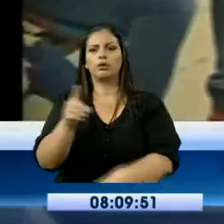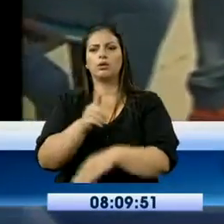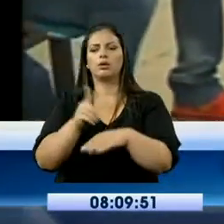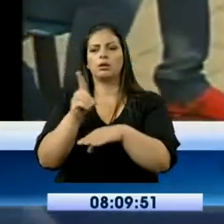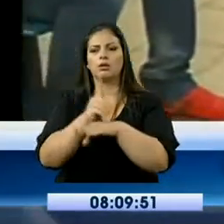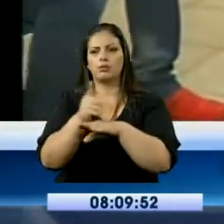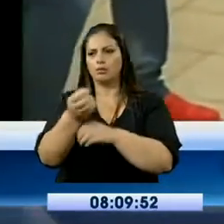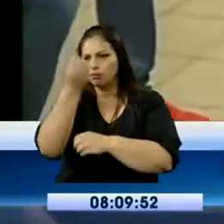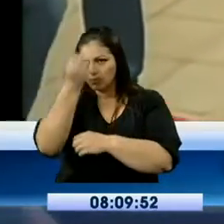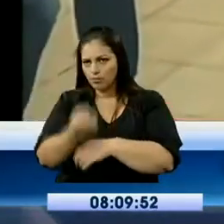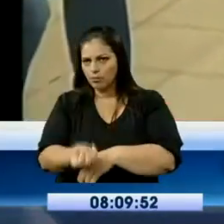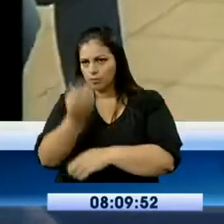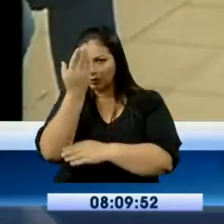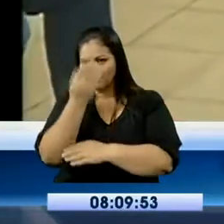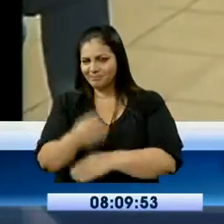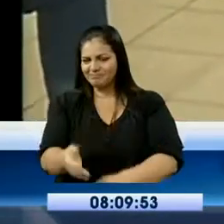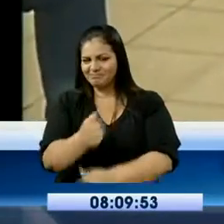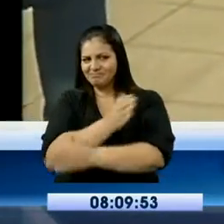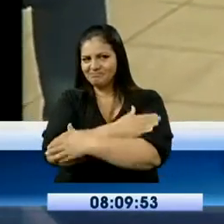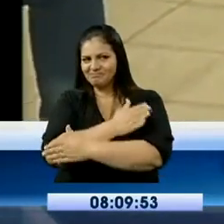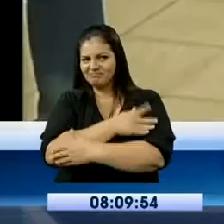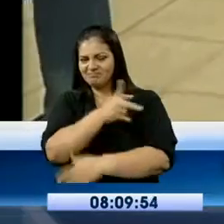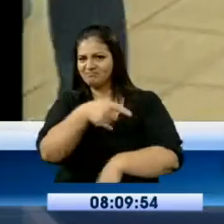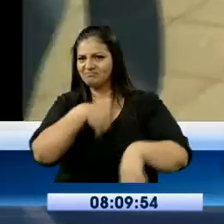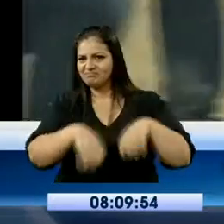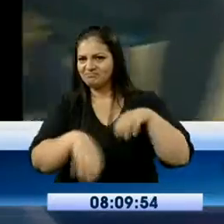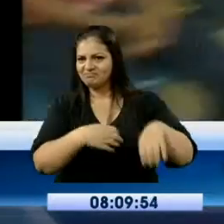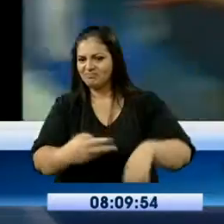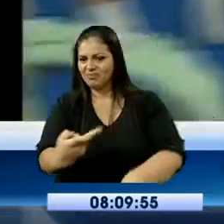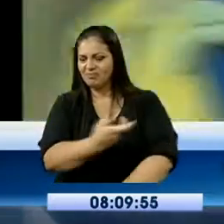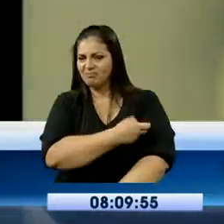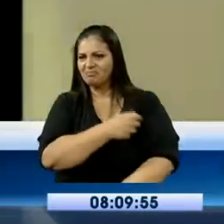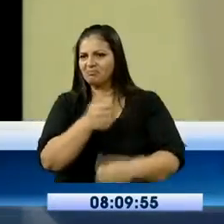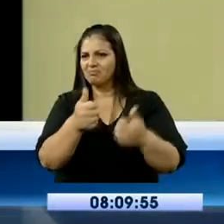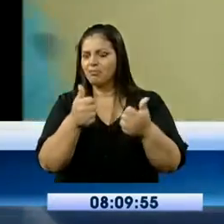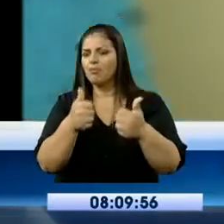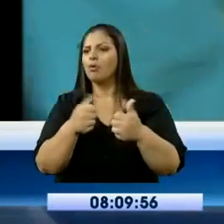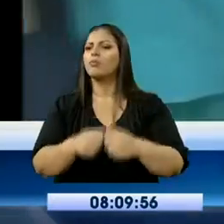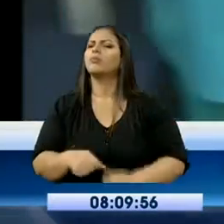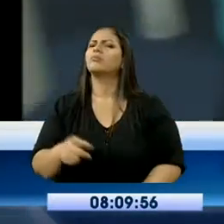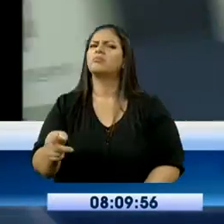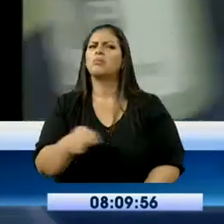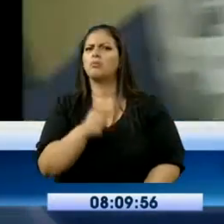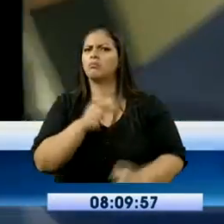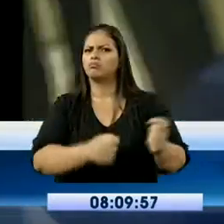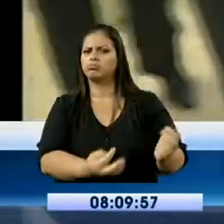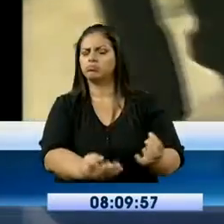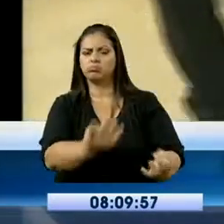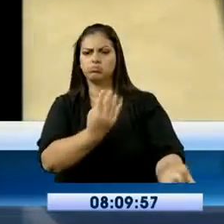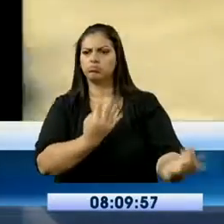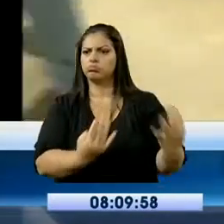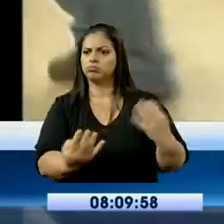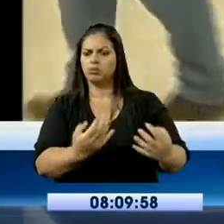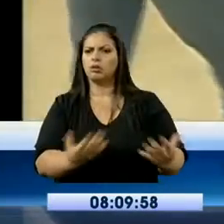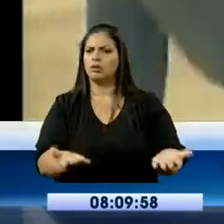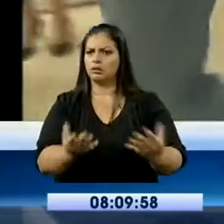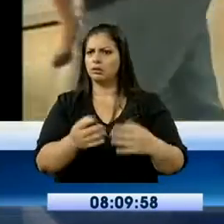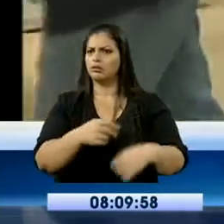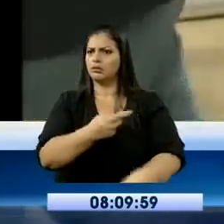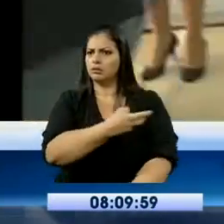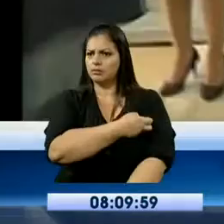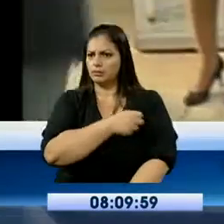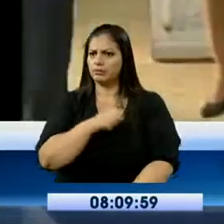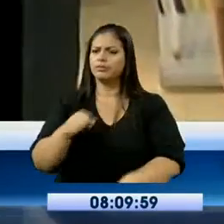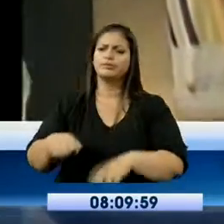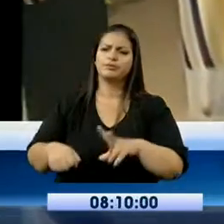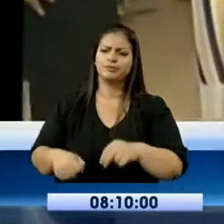Primero, felicitaciones por la brigada que realizan. Cuéntenos cuál ha sido la acogida que ha tenido por parte de los habitantes de este y